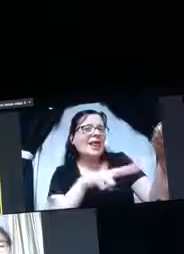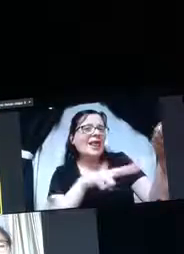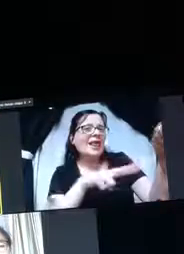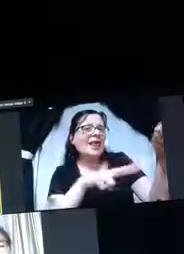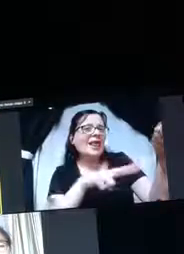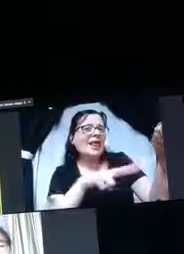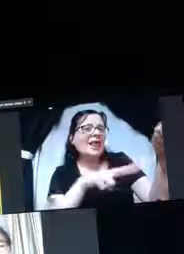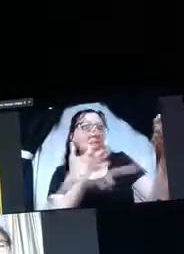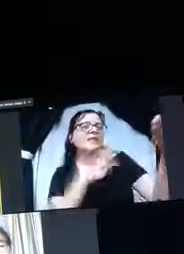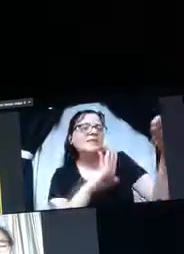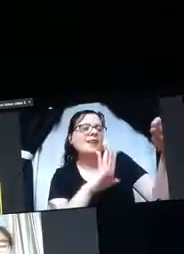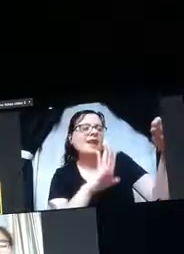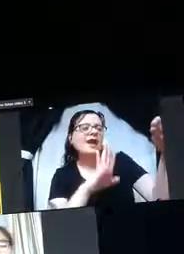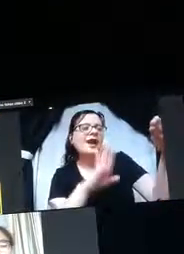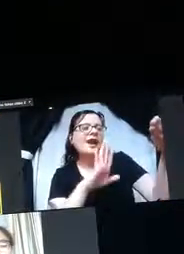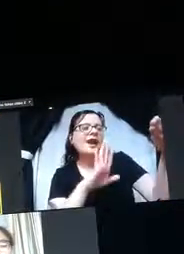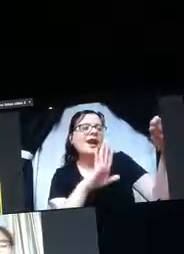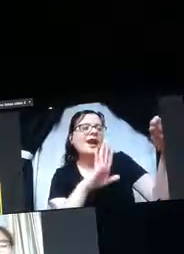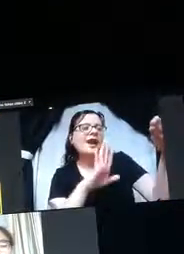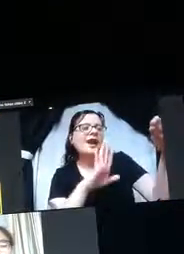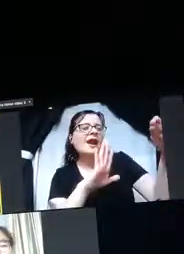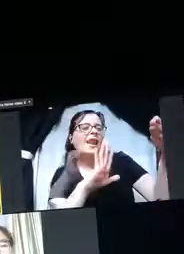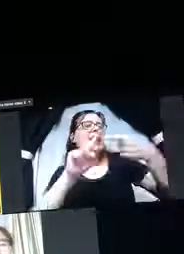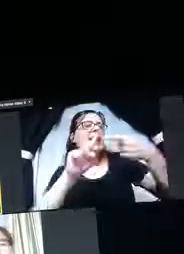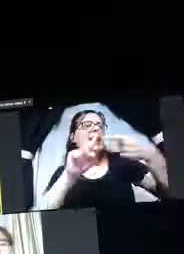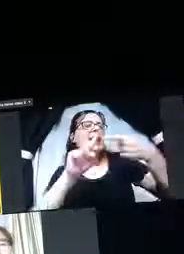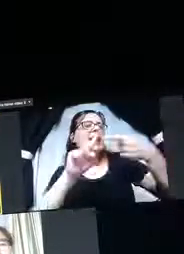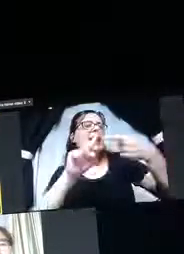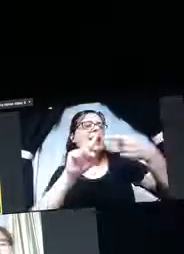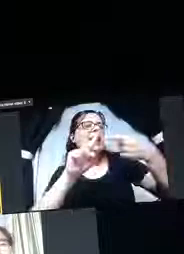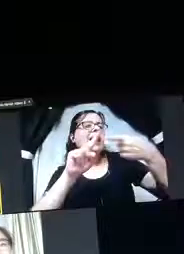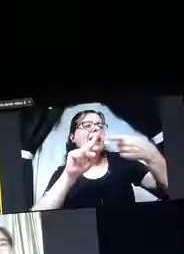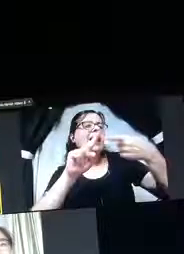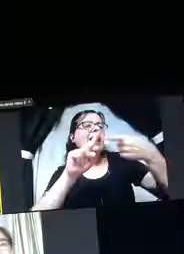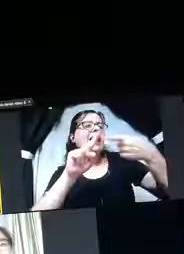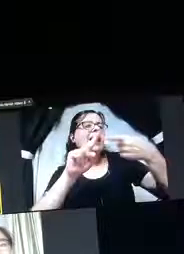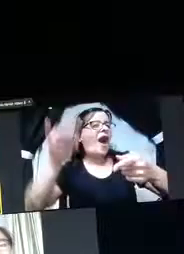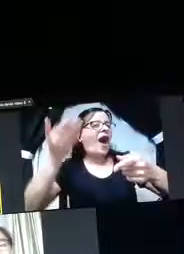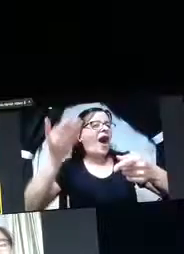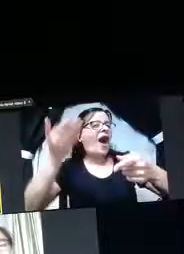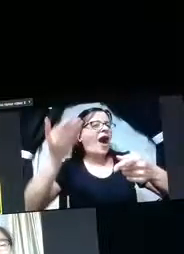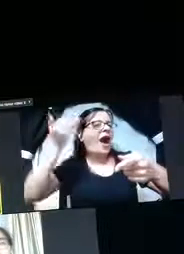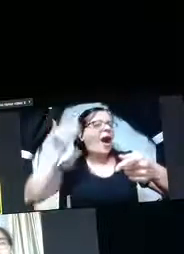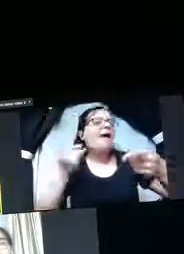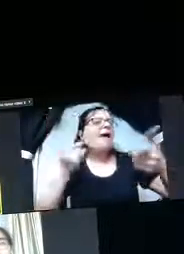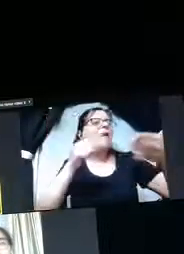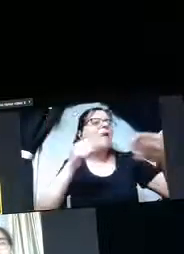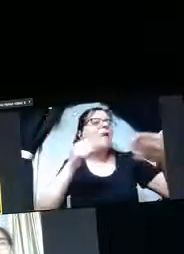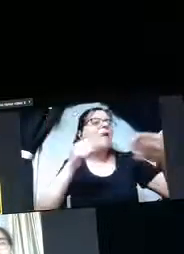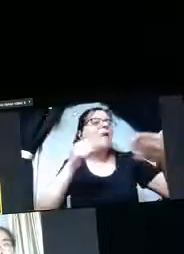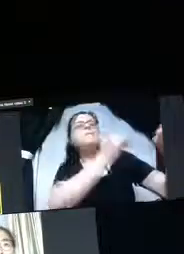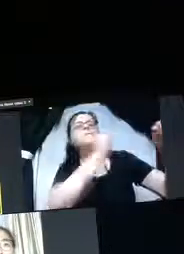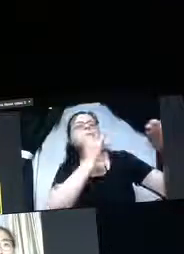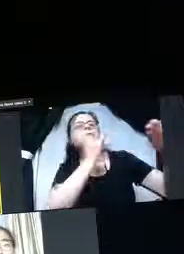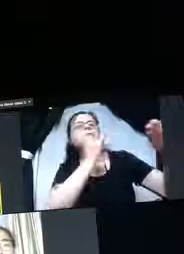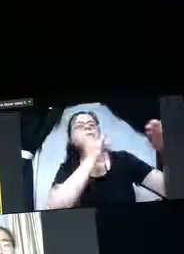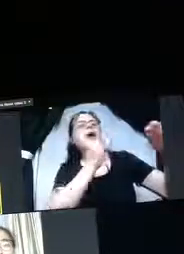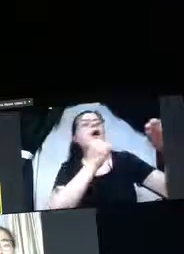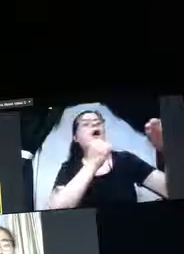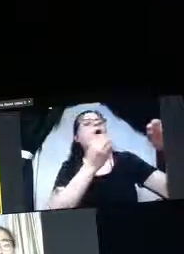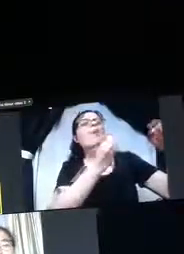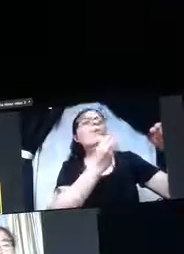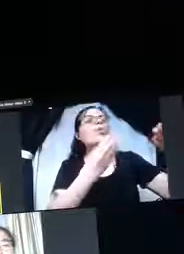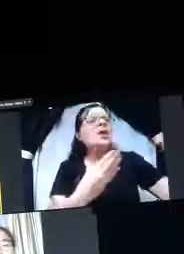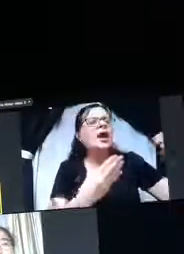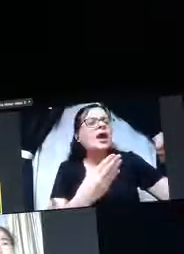¿sí? Estableciendo antecedentes, consecuentes, qué va a pasar, por qué pasó tal cosa, por qué no